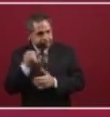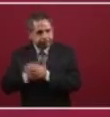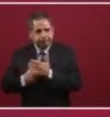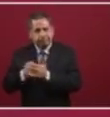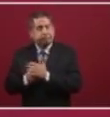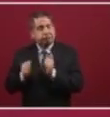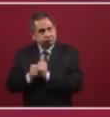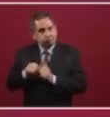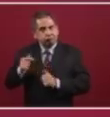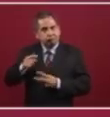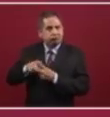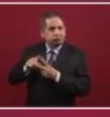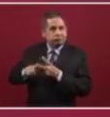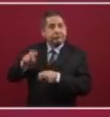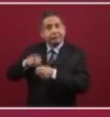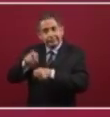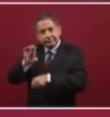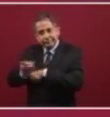otros